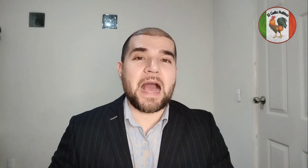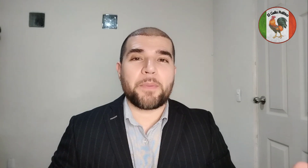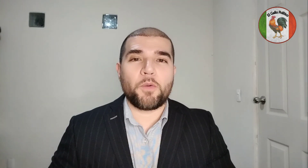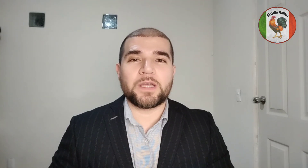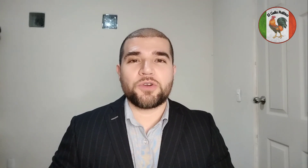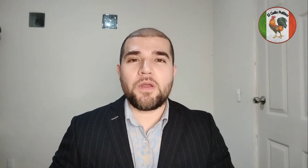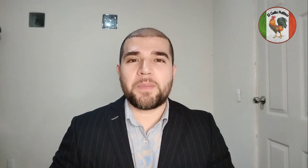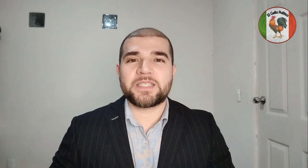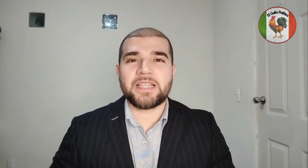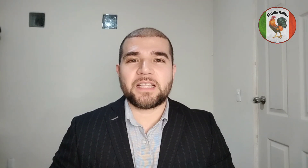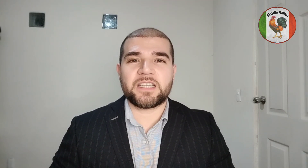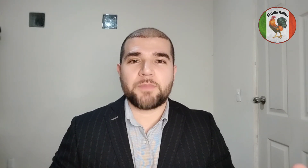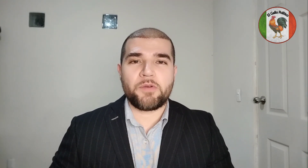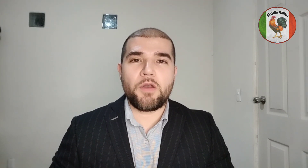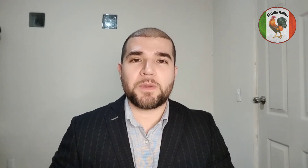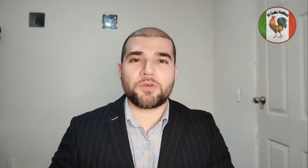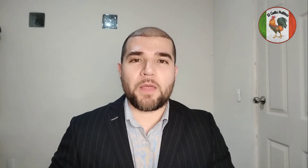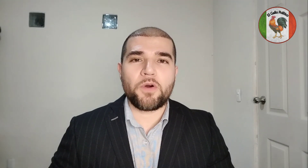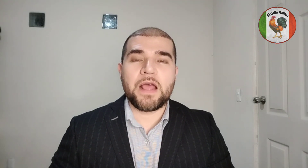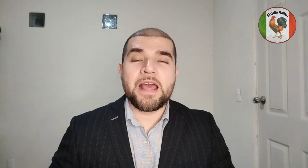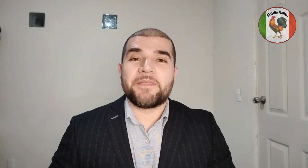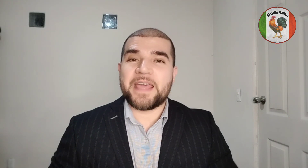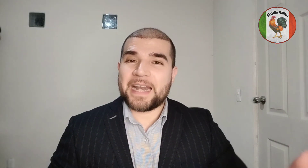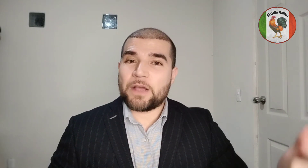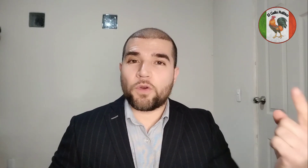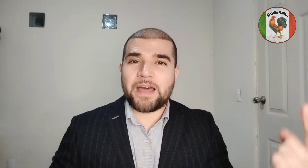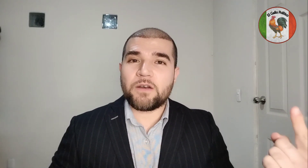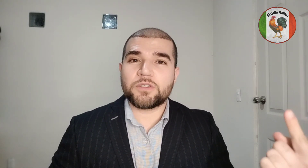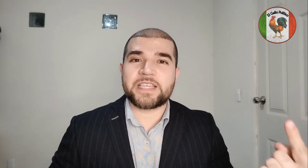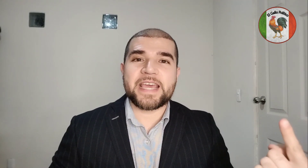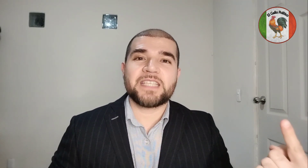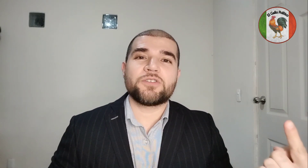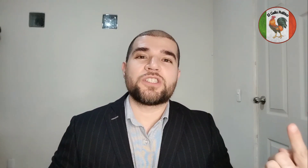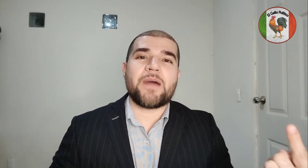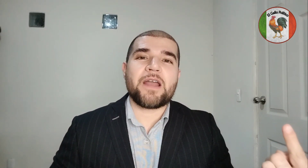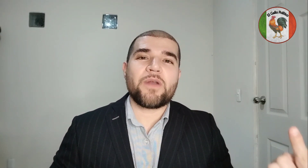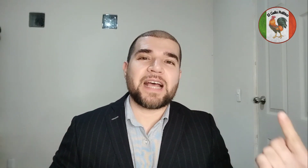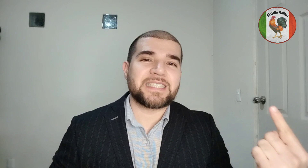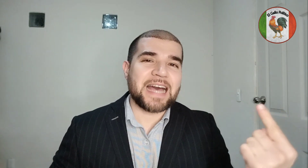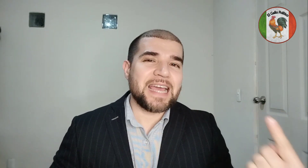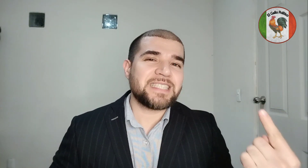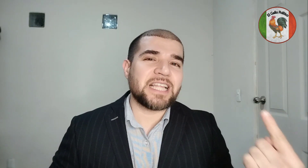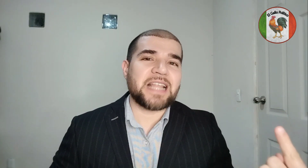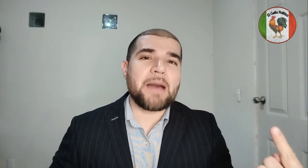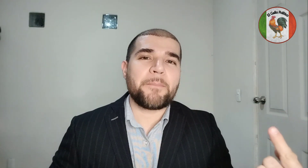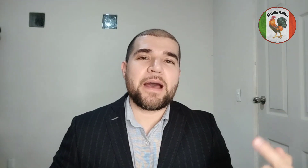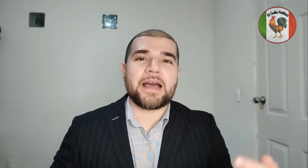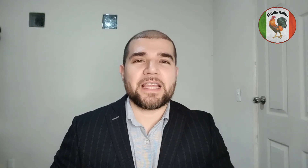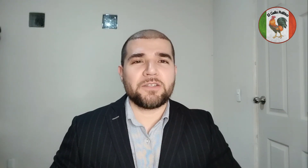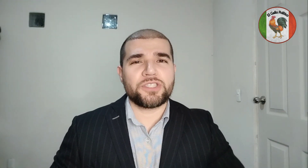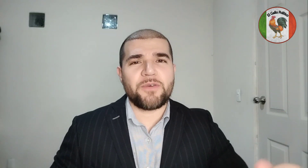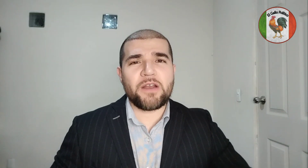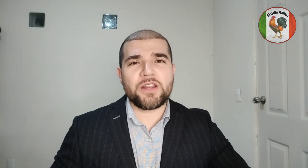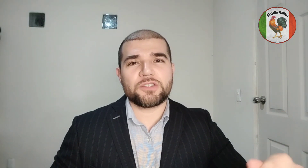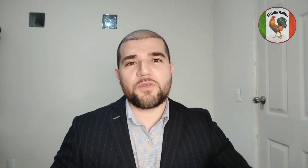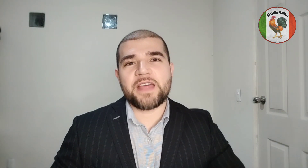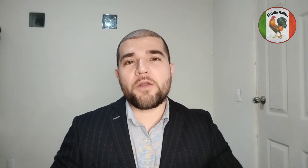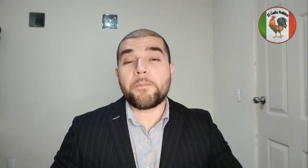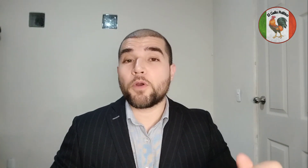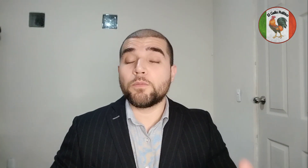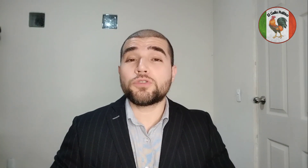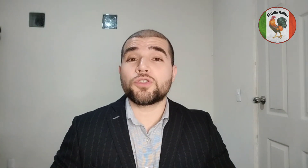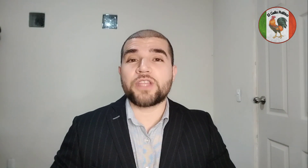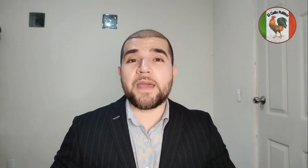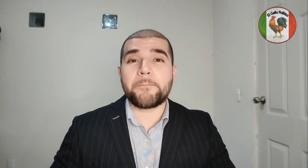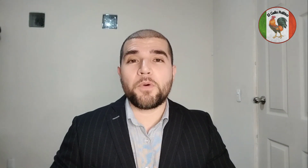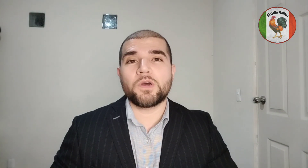también aprovechó el presidente Andrés Manuel López Obrador de recordarnos quiénes nos llevaron hasta esta etapa, quiénes nos llevaron y nos olvidaron